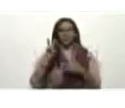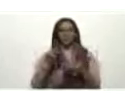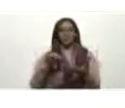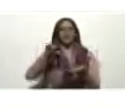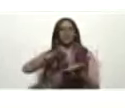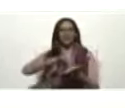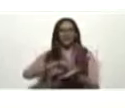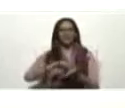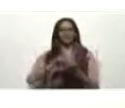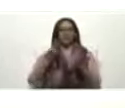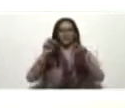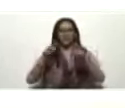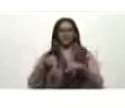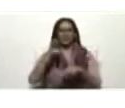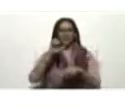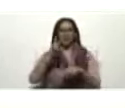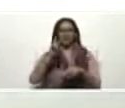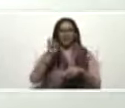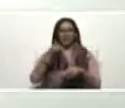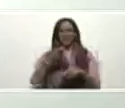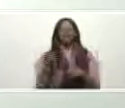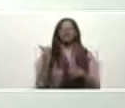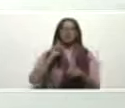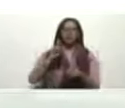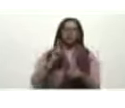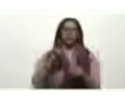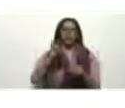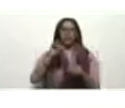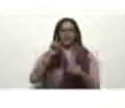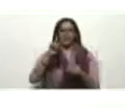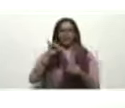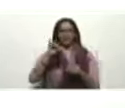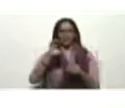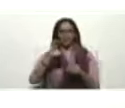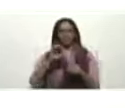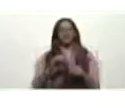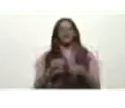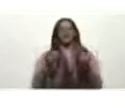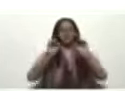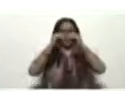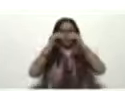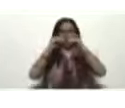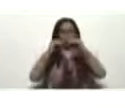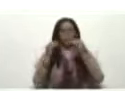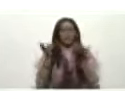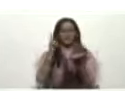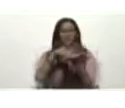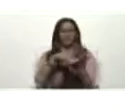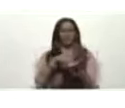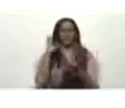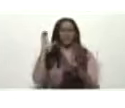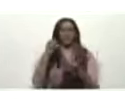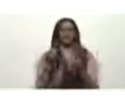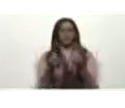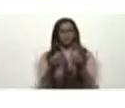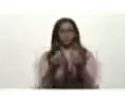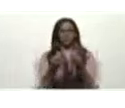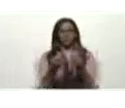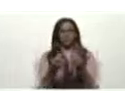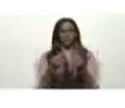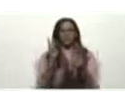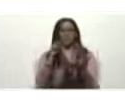Investigaciones Metalúrgicas de la CBG e inclusive para el IBIC. Esos microscopios que llegaron al país, que costaron unos recursos importantes